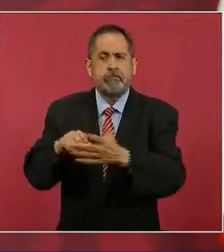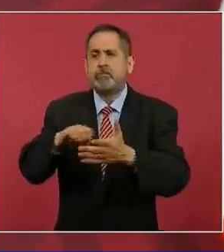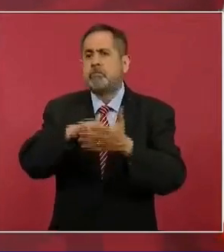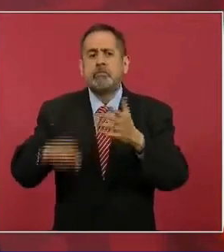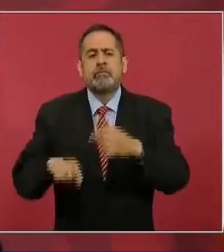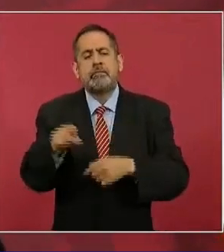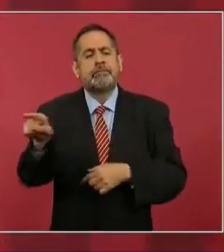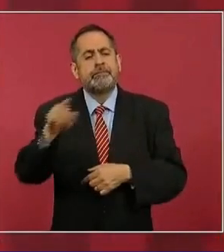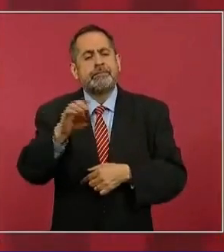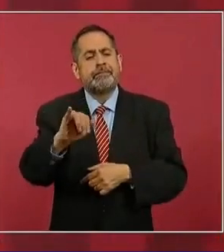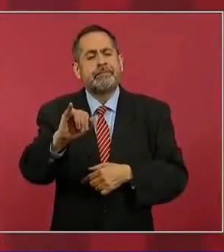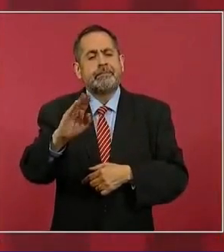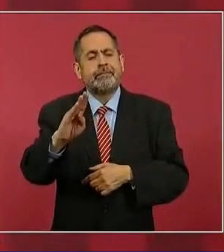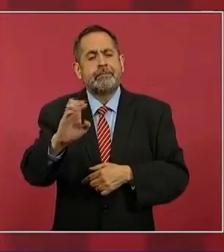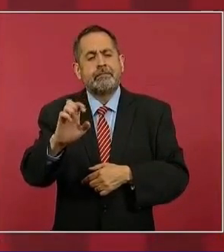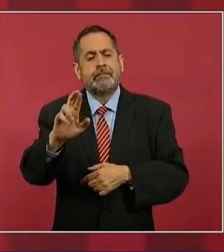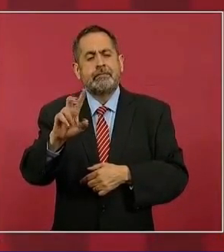Iberdrola,